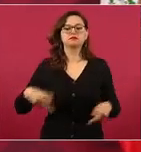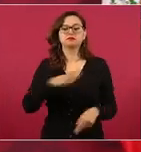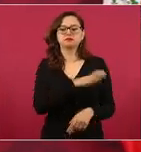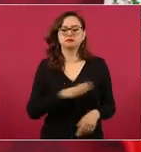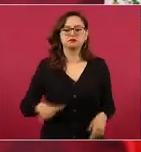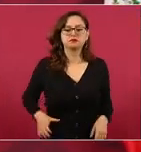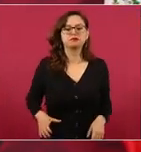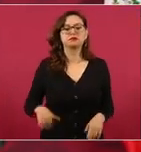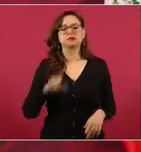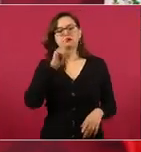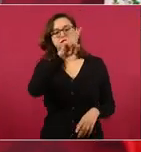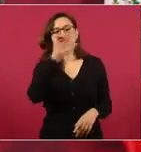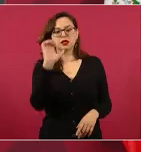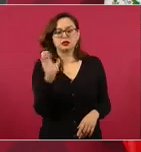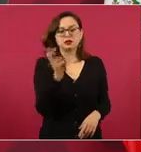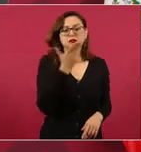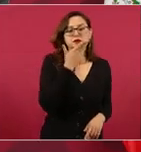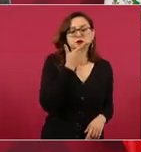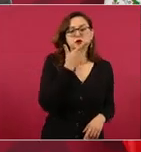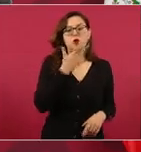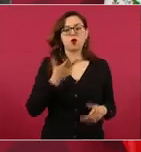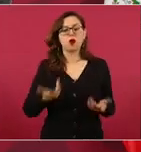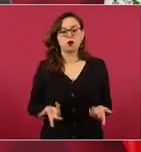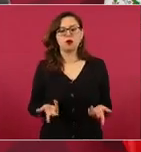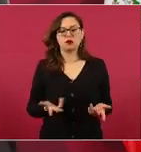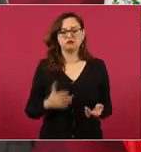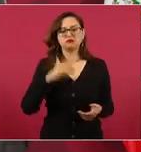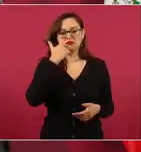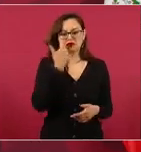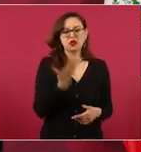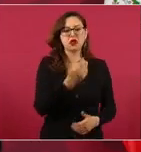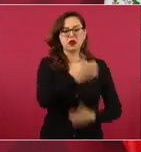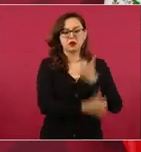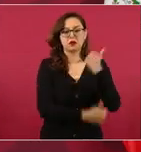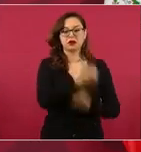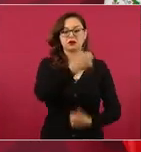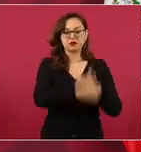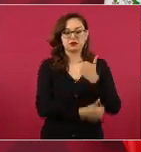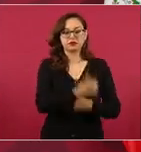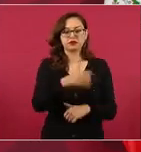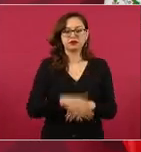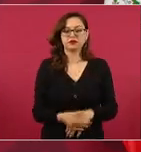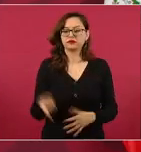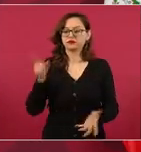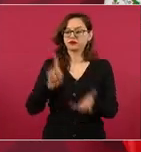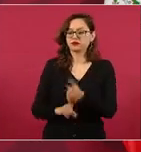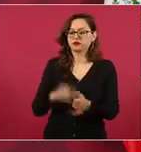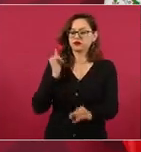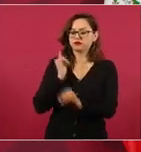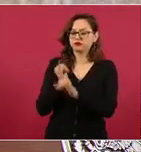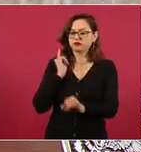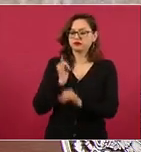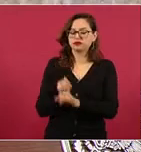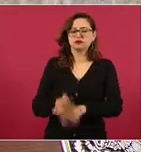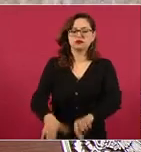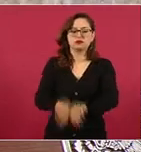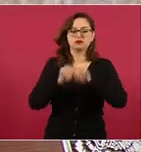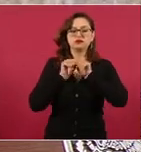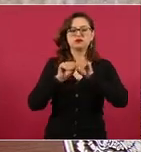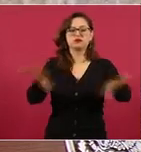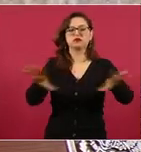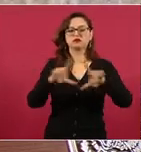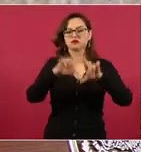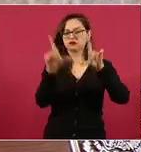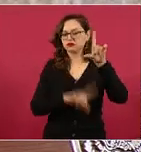Chihuahua y compraba un paquete de esos, y me preguntaban por él en